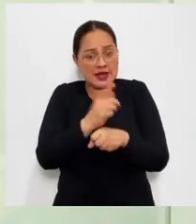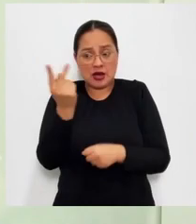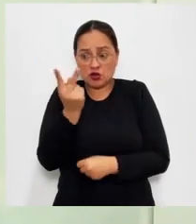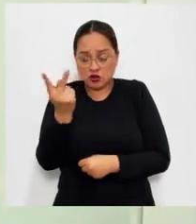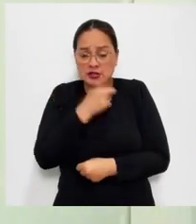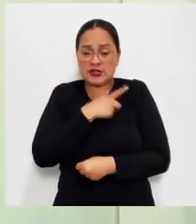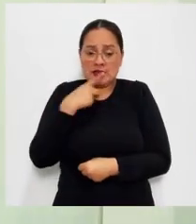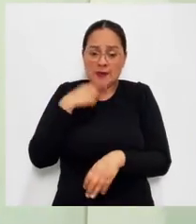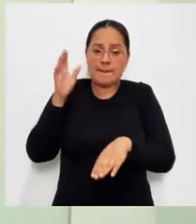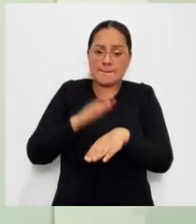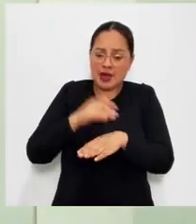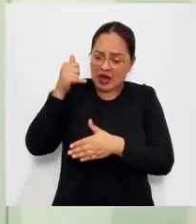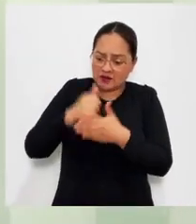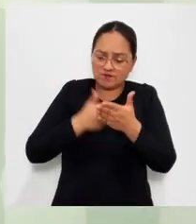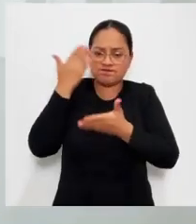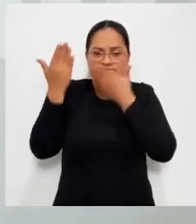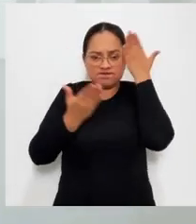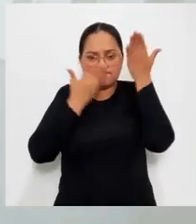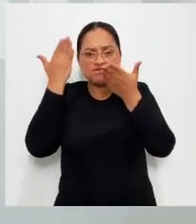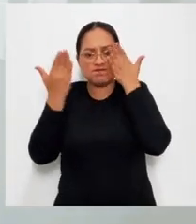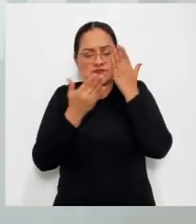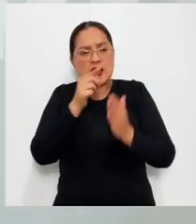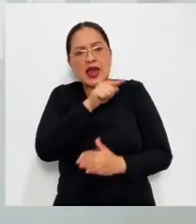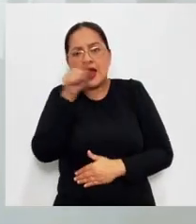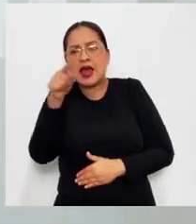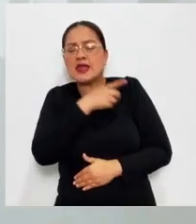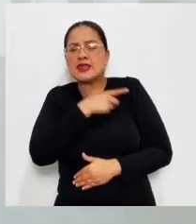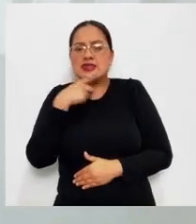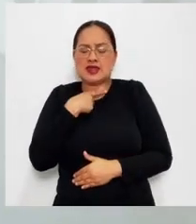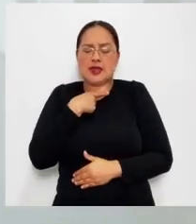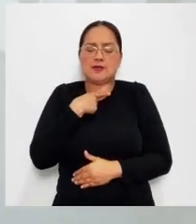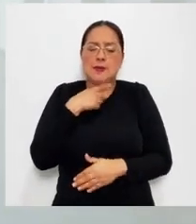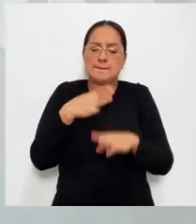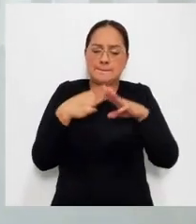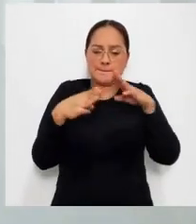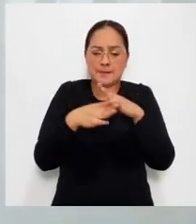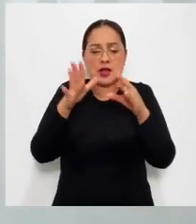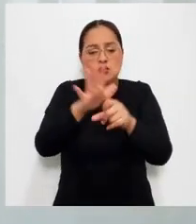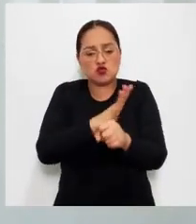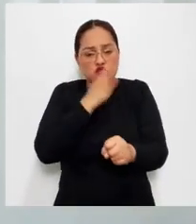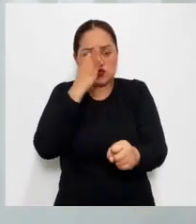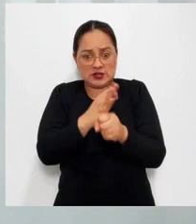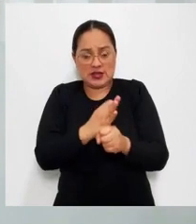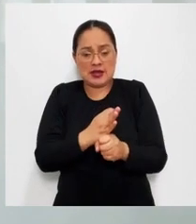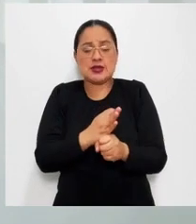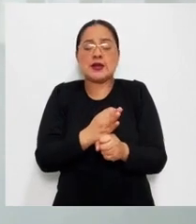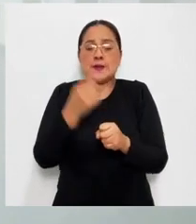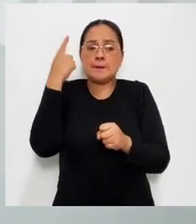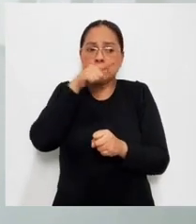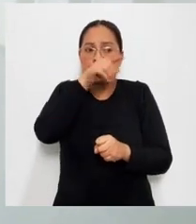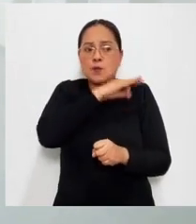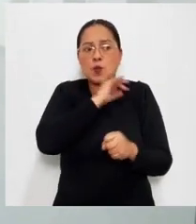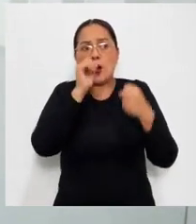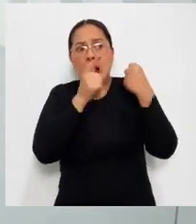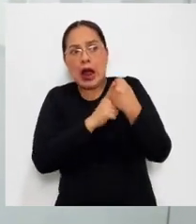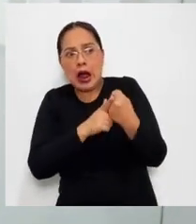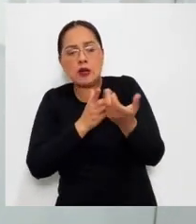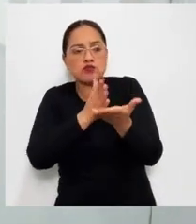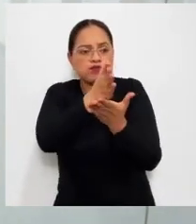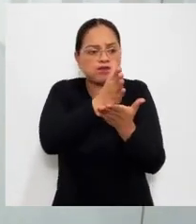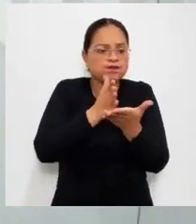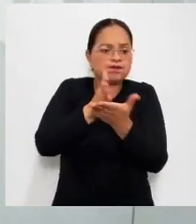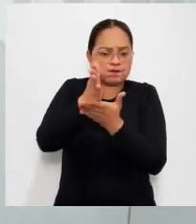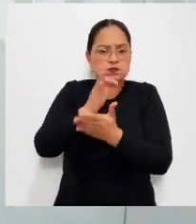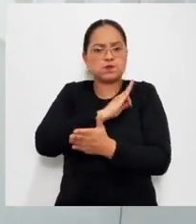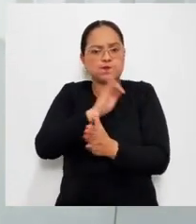estatales, puedan estar mejor capacitadas, que esas policías puedan tener las herramientas necesarias para poder combatir cada